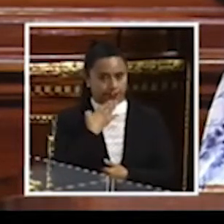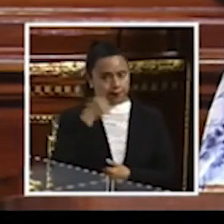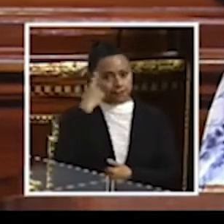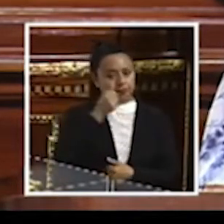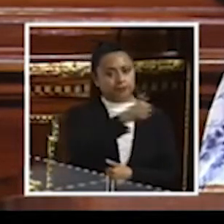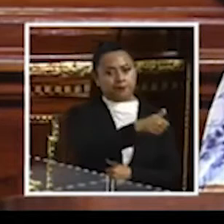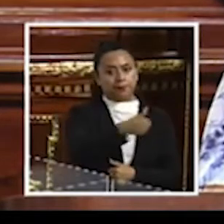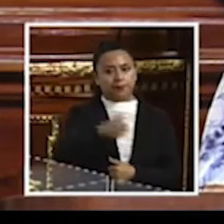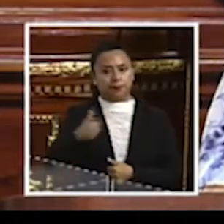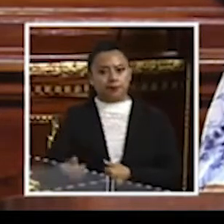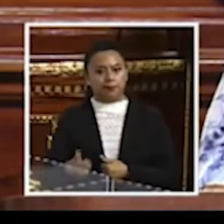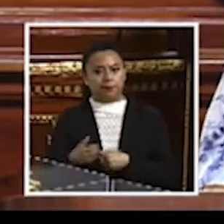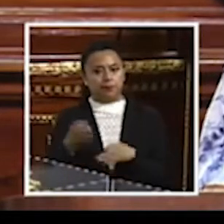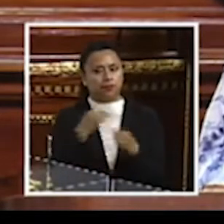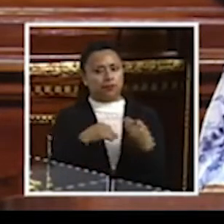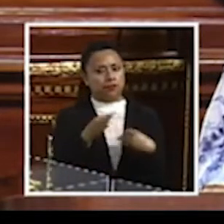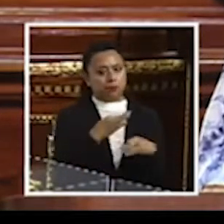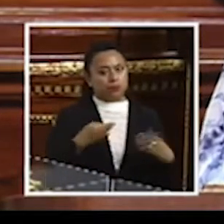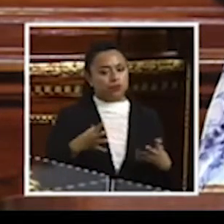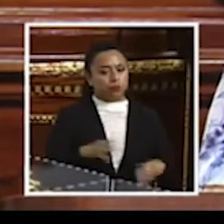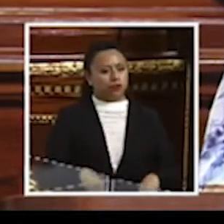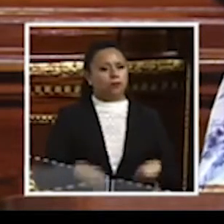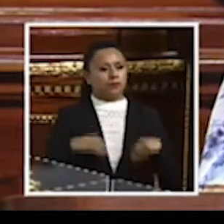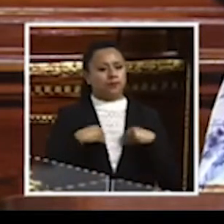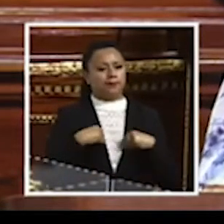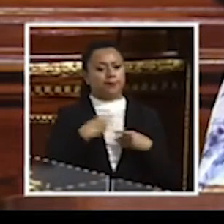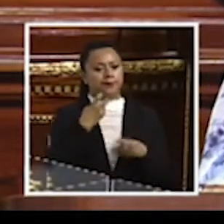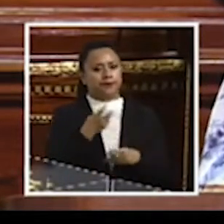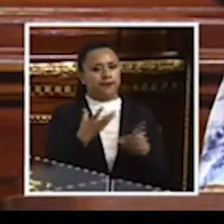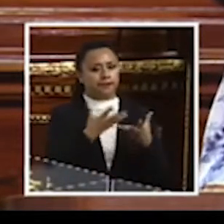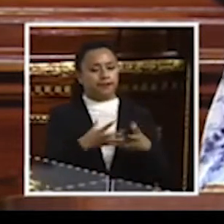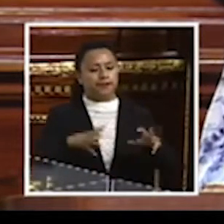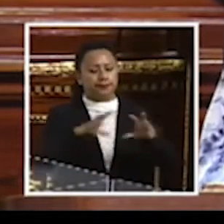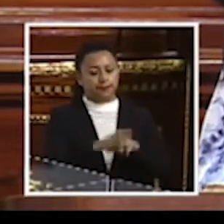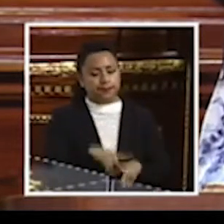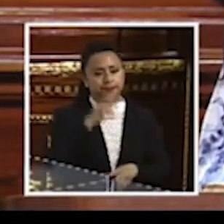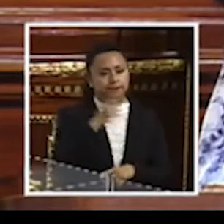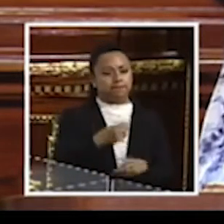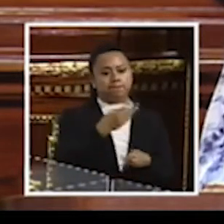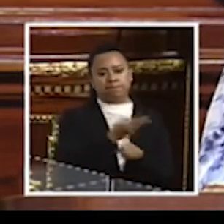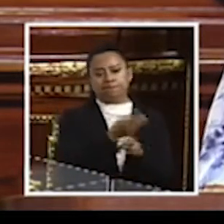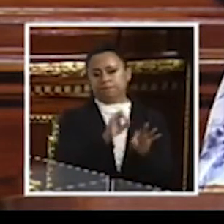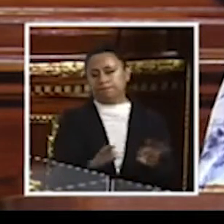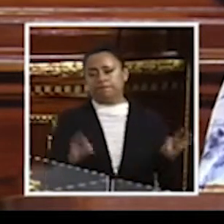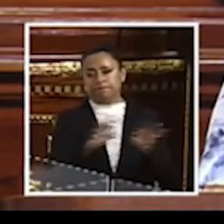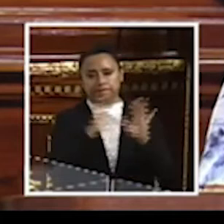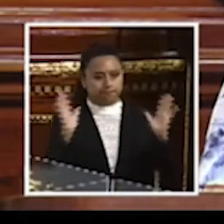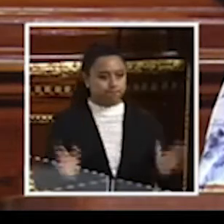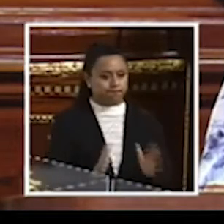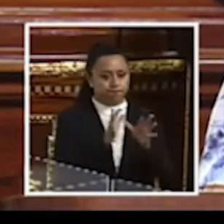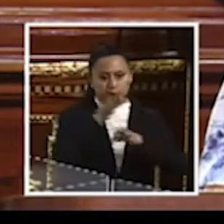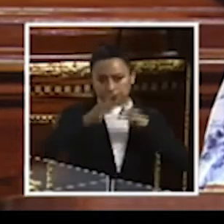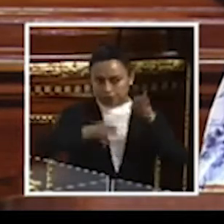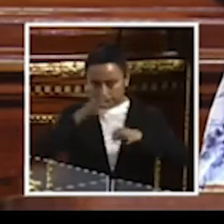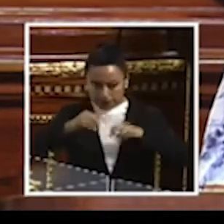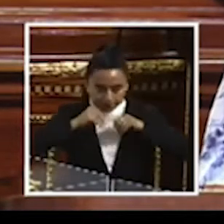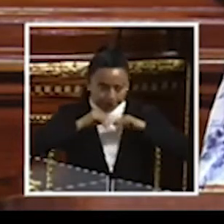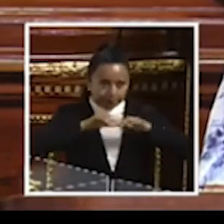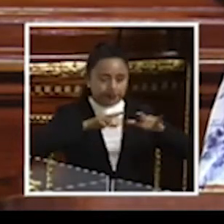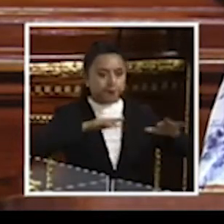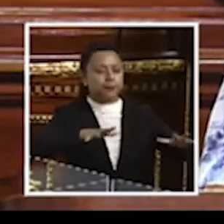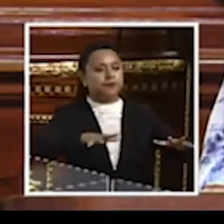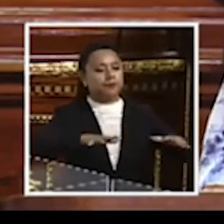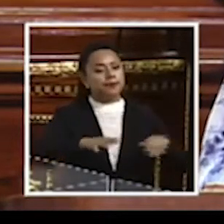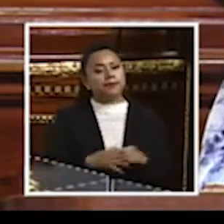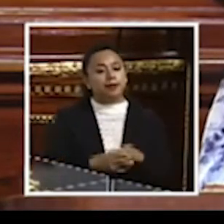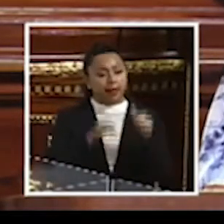cada uno de los seres que habitan el planeta. Por ello, la importancia de seguir fomentando campañas de atención,